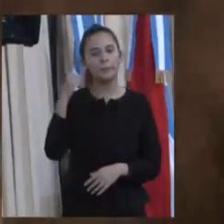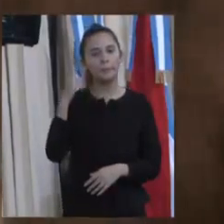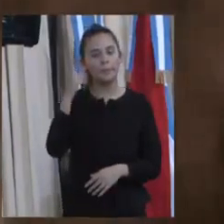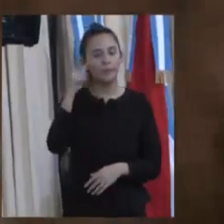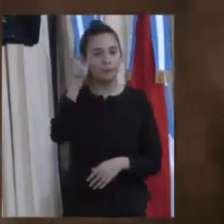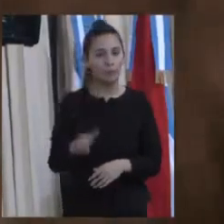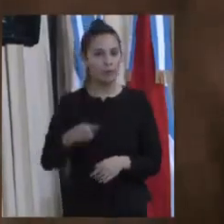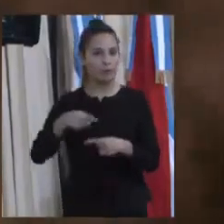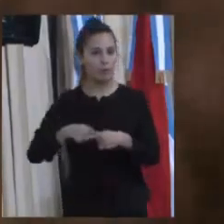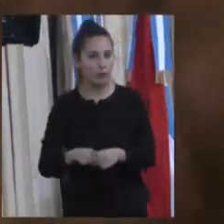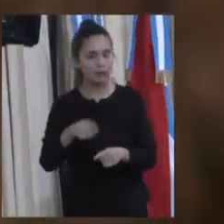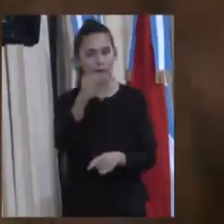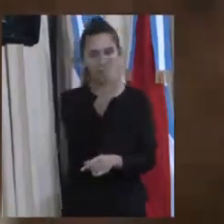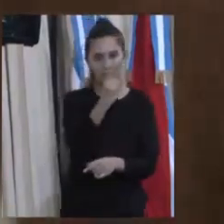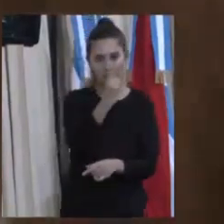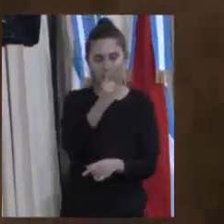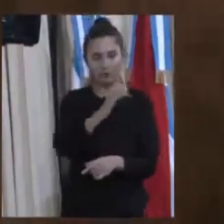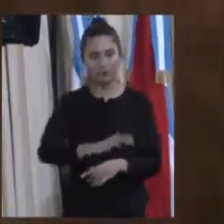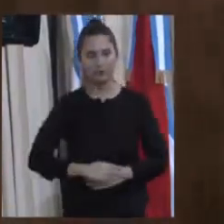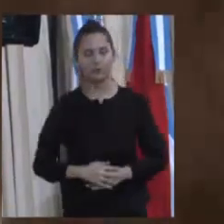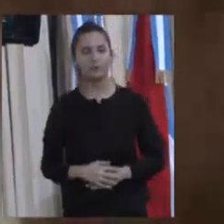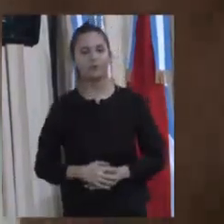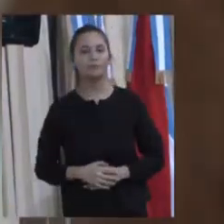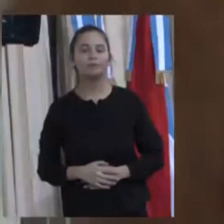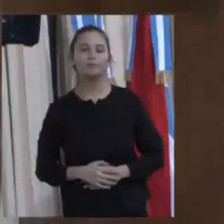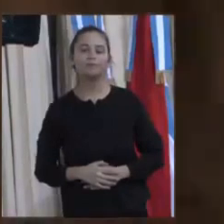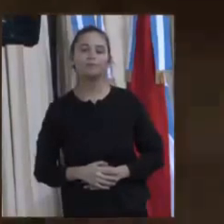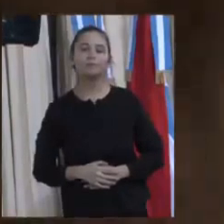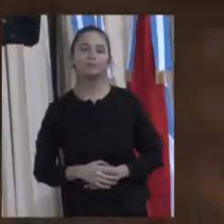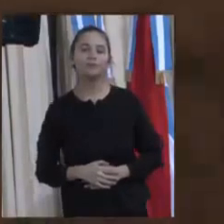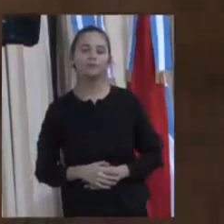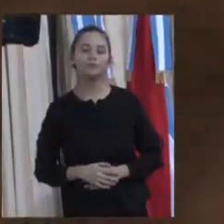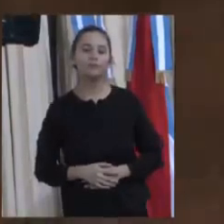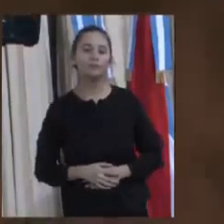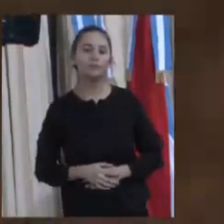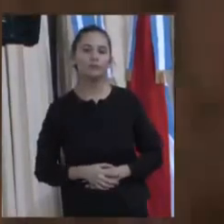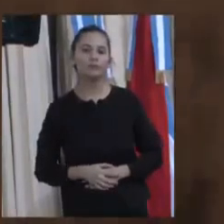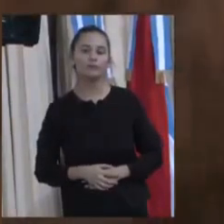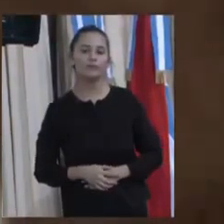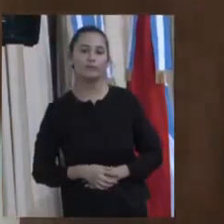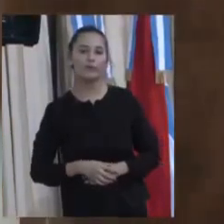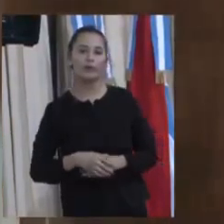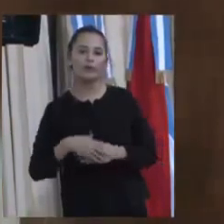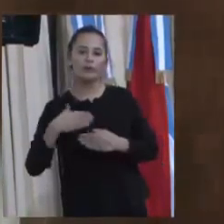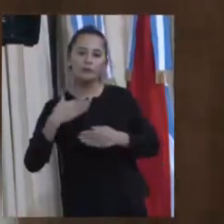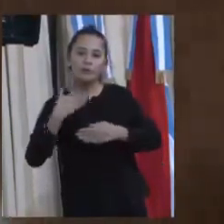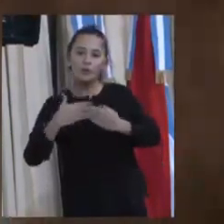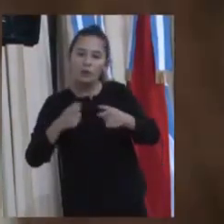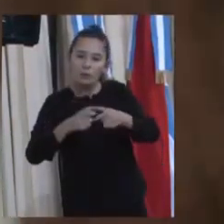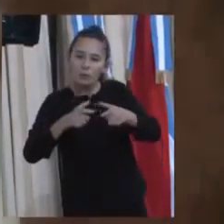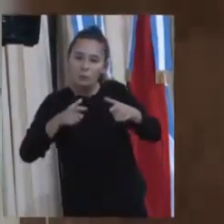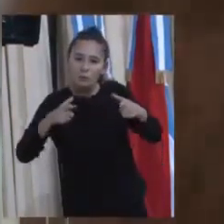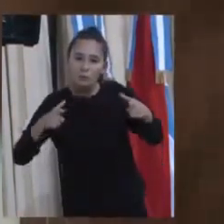del sujeto político y las universidades, cuando uno empieza a ver, por ejemplo, en este proceso de